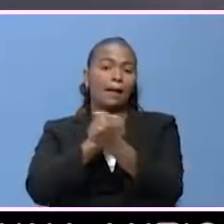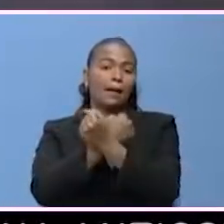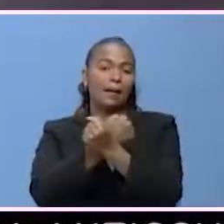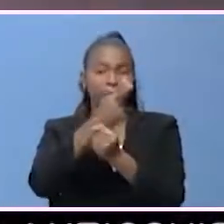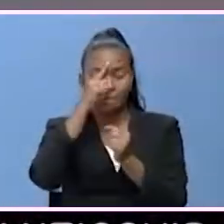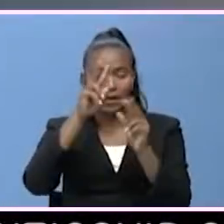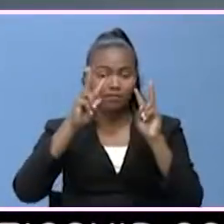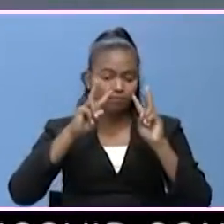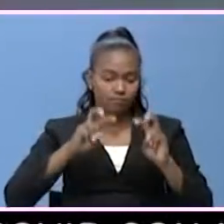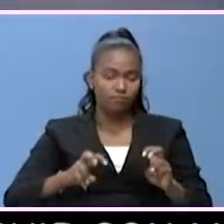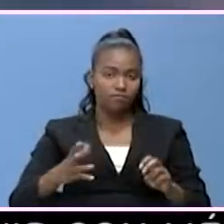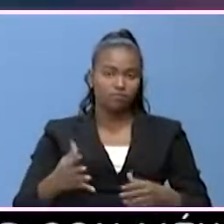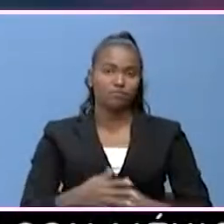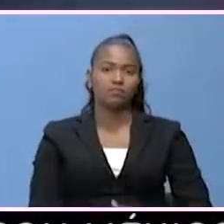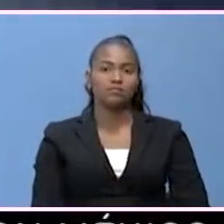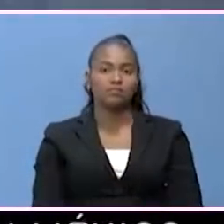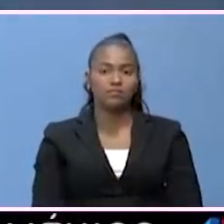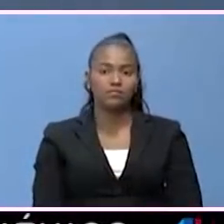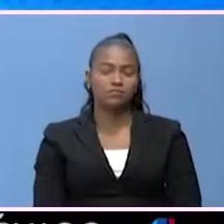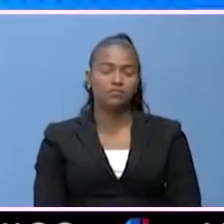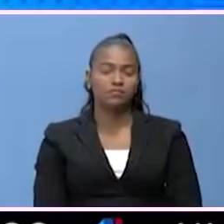de investigación.